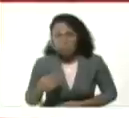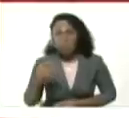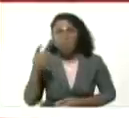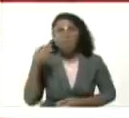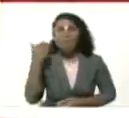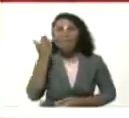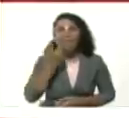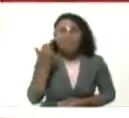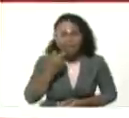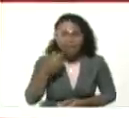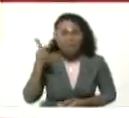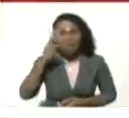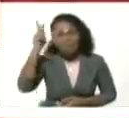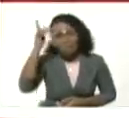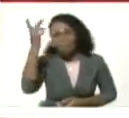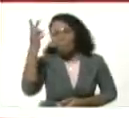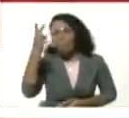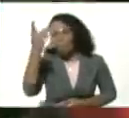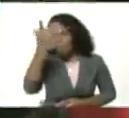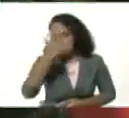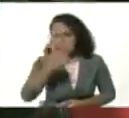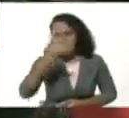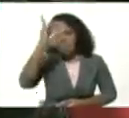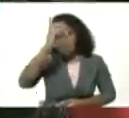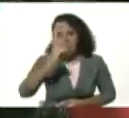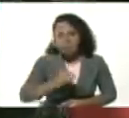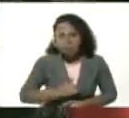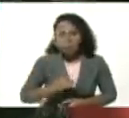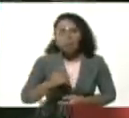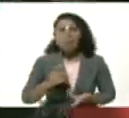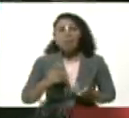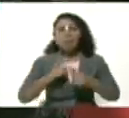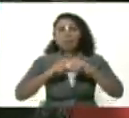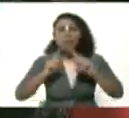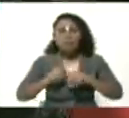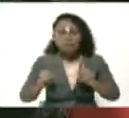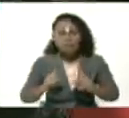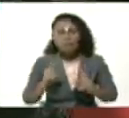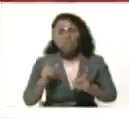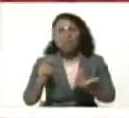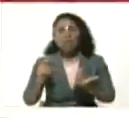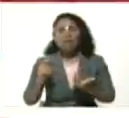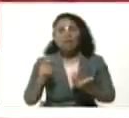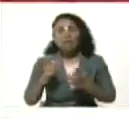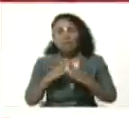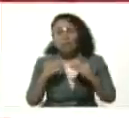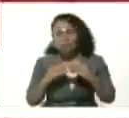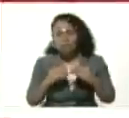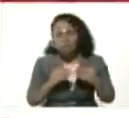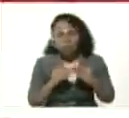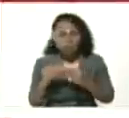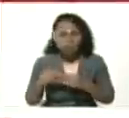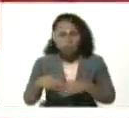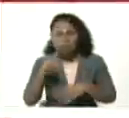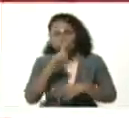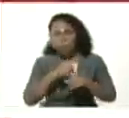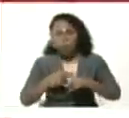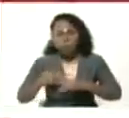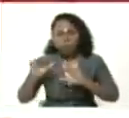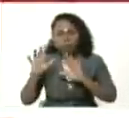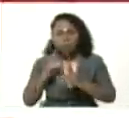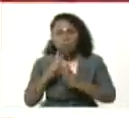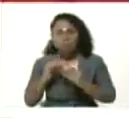indígenas, afrodescendientes, personas con discapacidad, sexodiversidad, todos deben tener su 1x10. Pero ahora vamos a agregar un